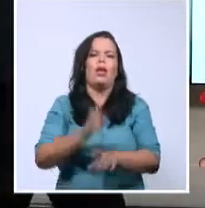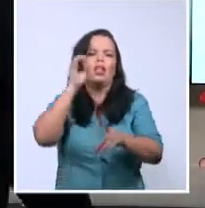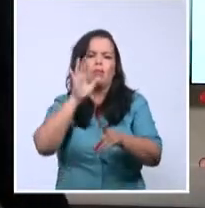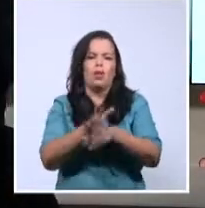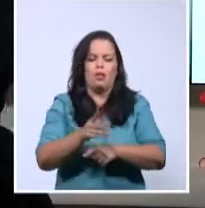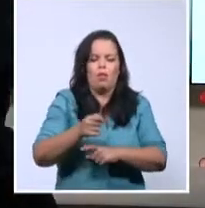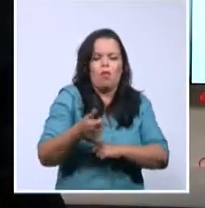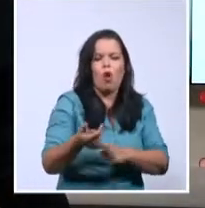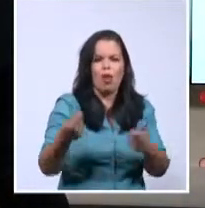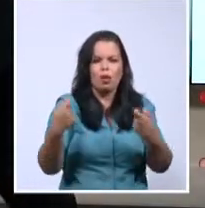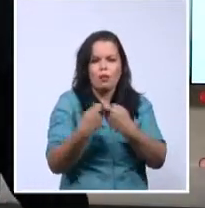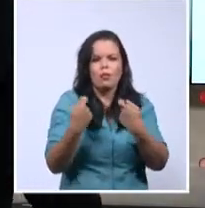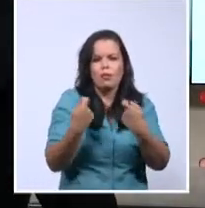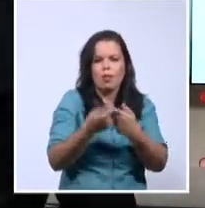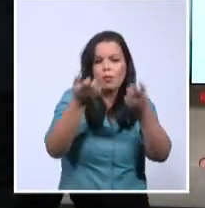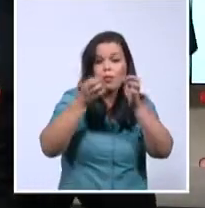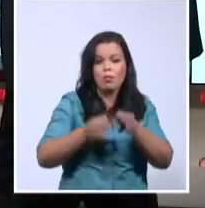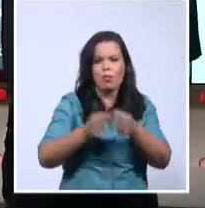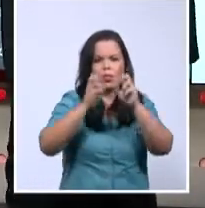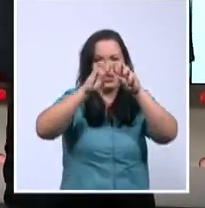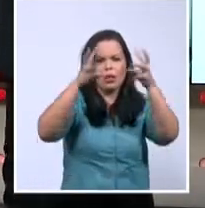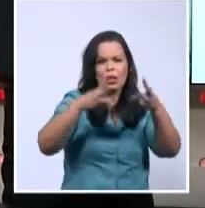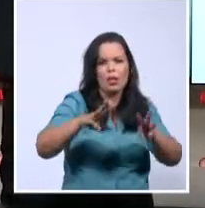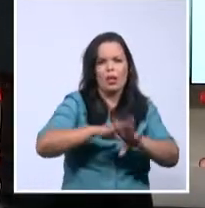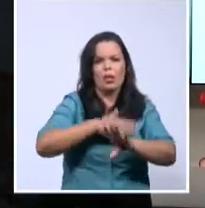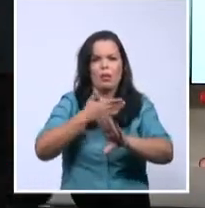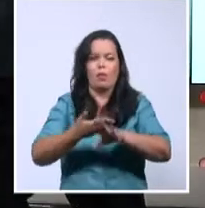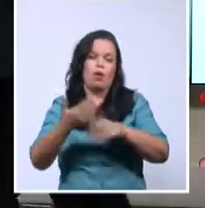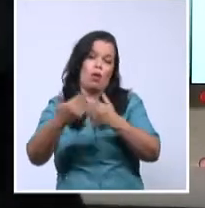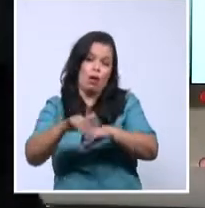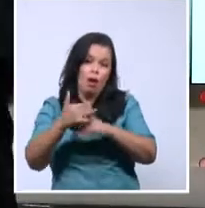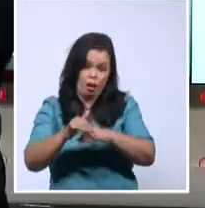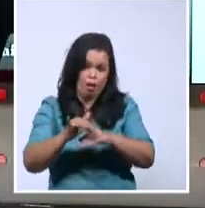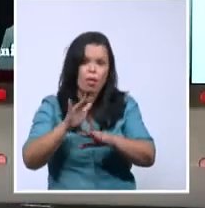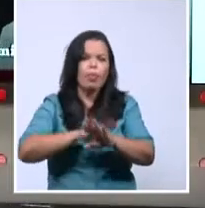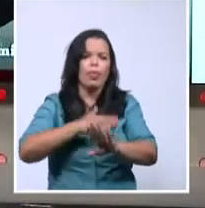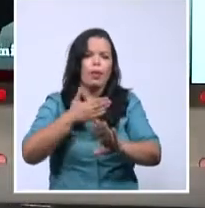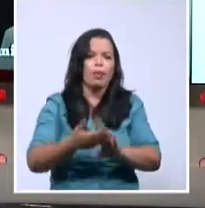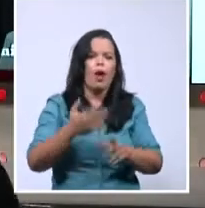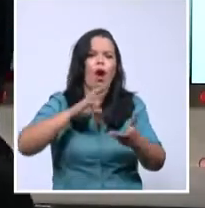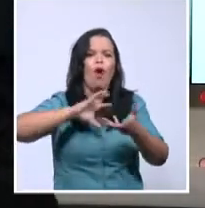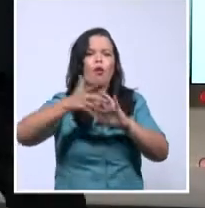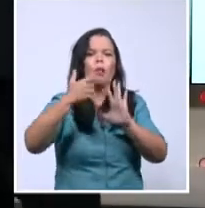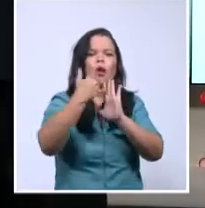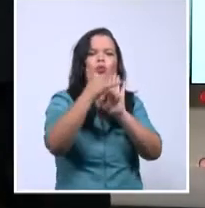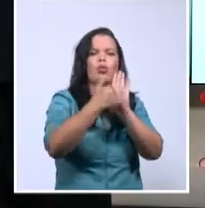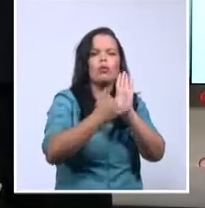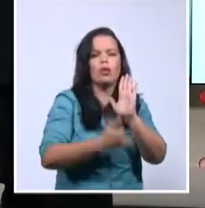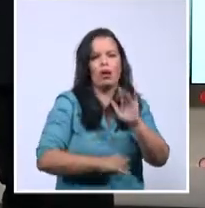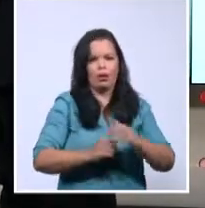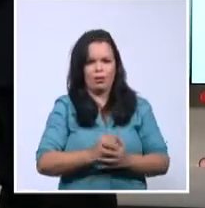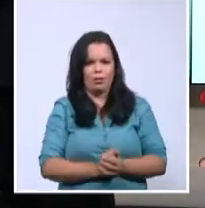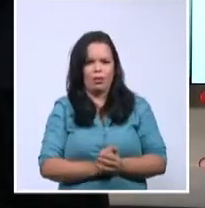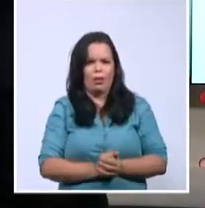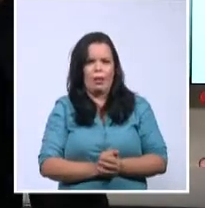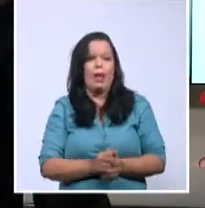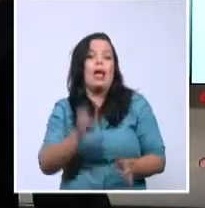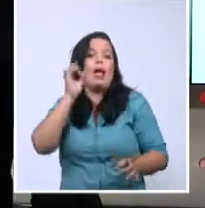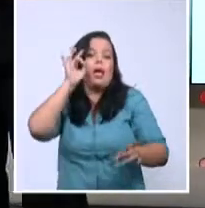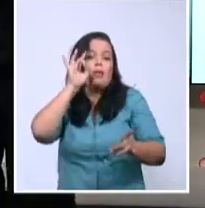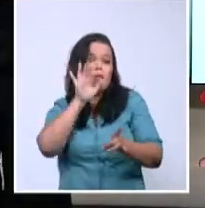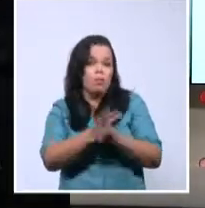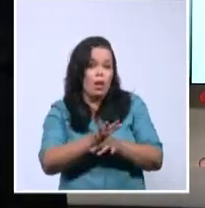activar más sanciones e incluso para justificar sus aventuras bélicas. Crean el problema y prometen una solución que deriva en